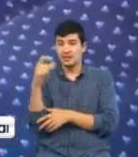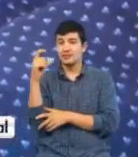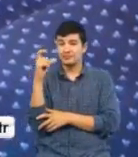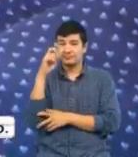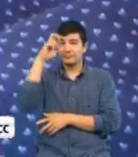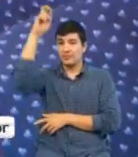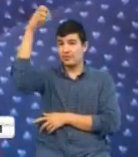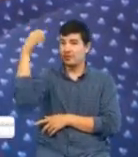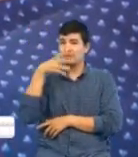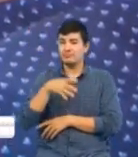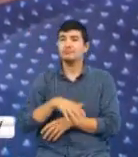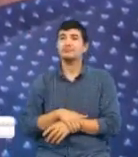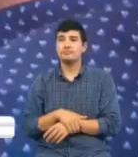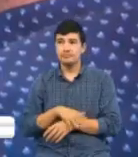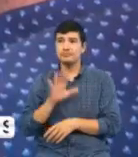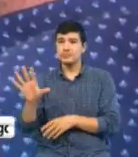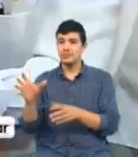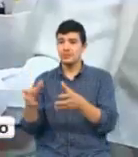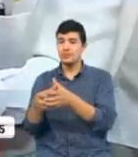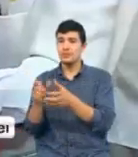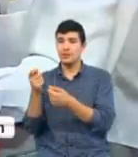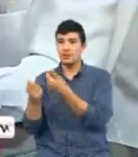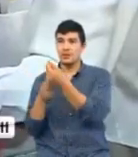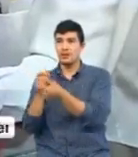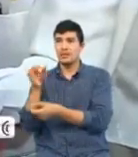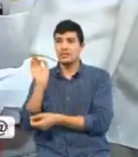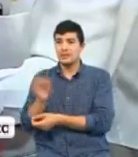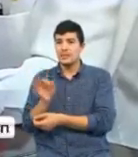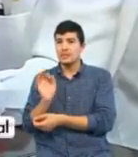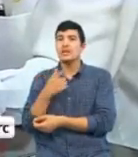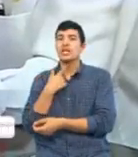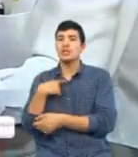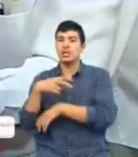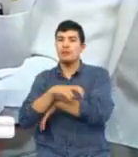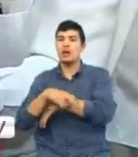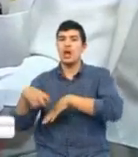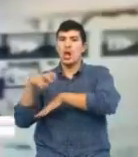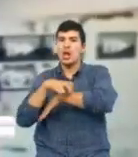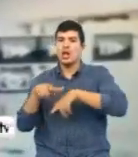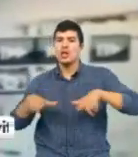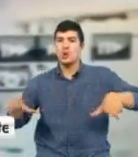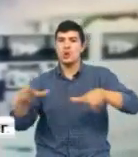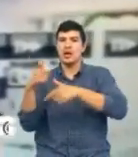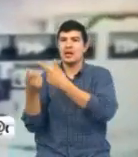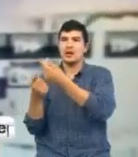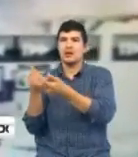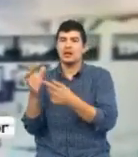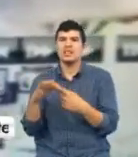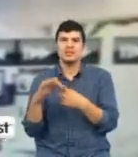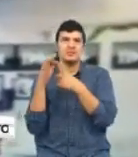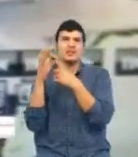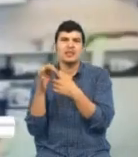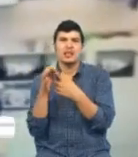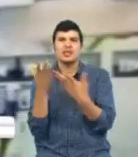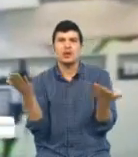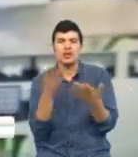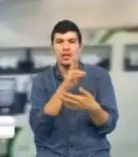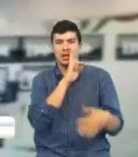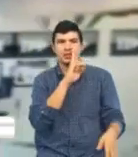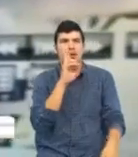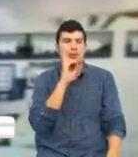Santander, ya que son ellos uno de los blancos predilectos por los ladrones, especialmente en